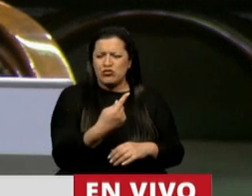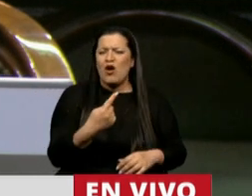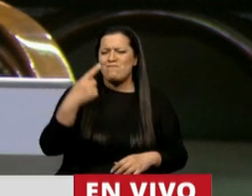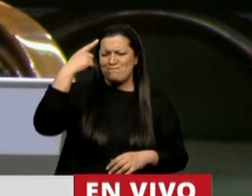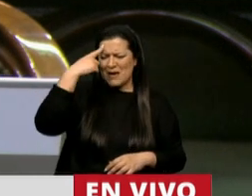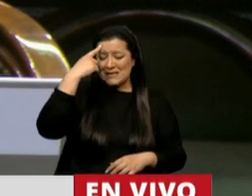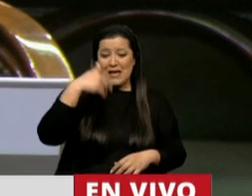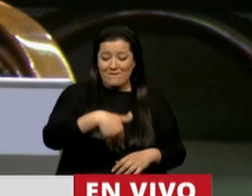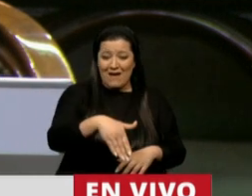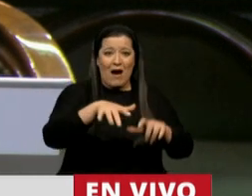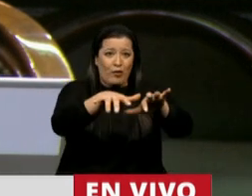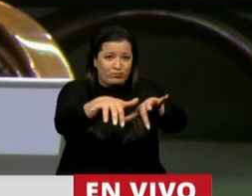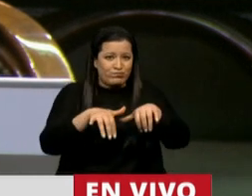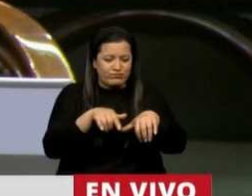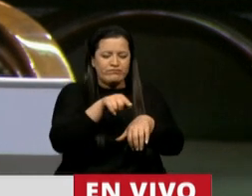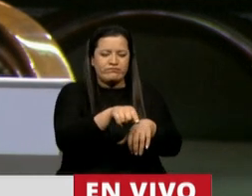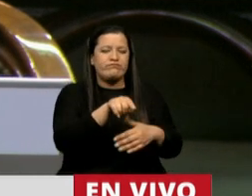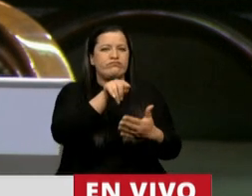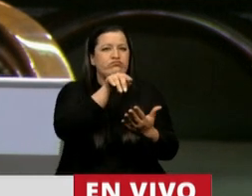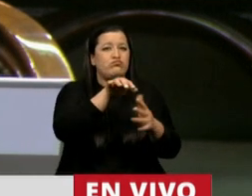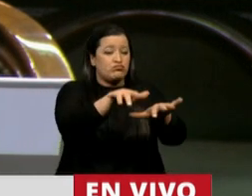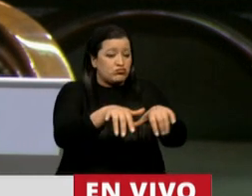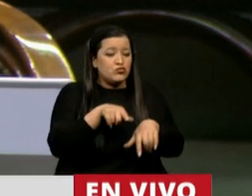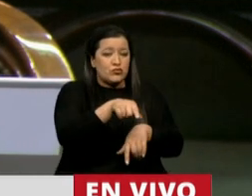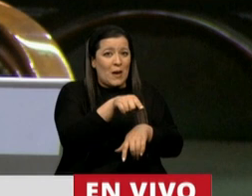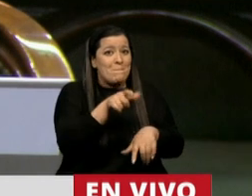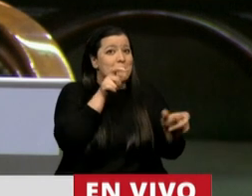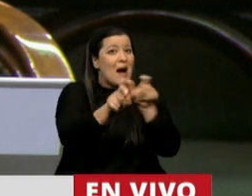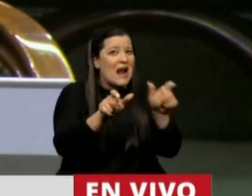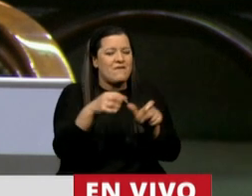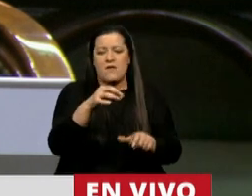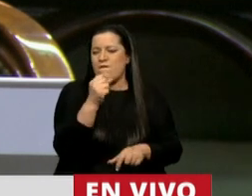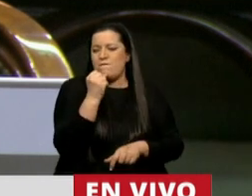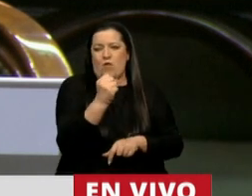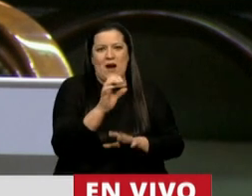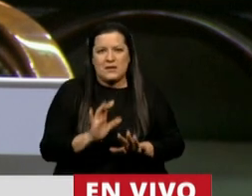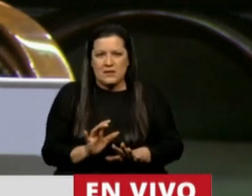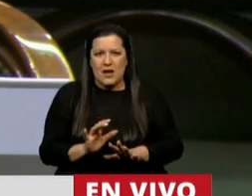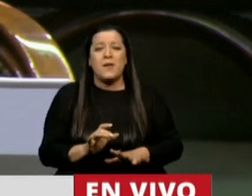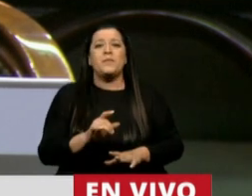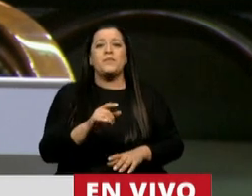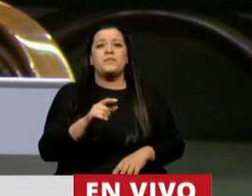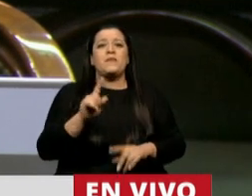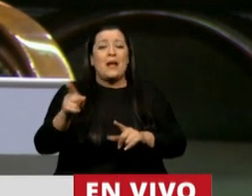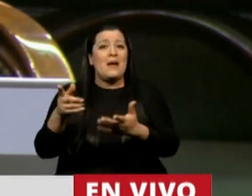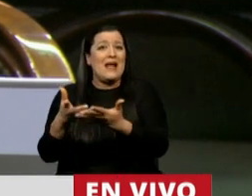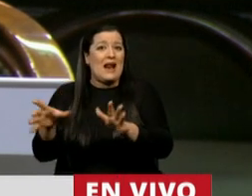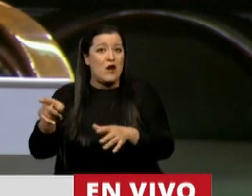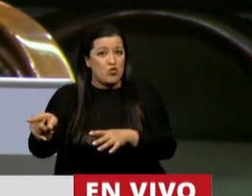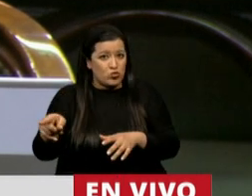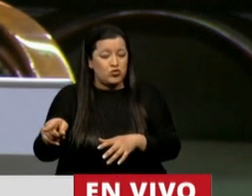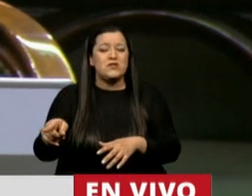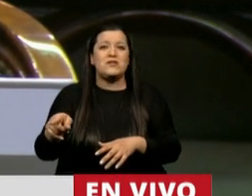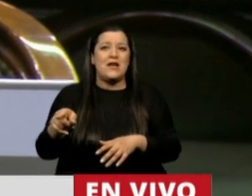la declaración tenga la contundencia que proporcionalmente la presentación de la renuncia